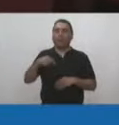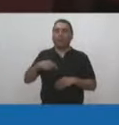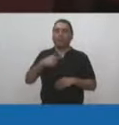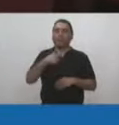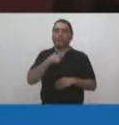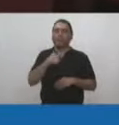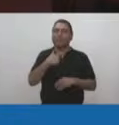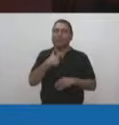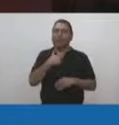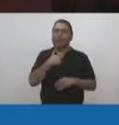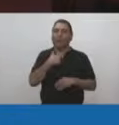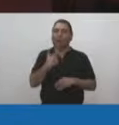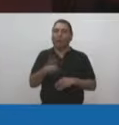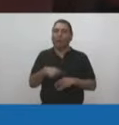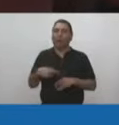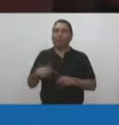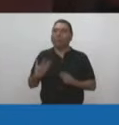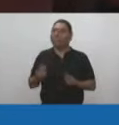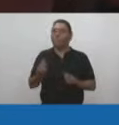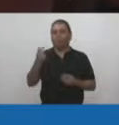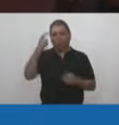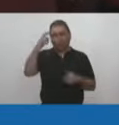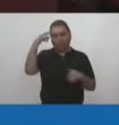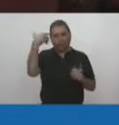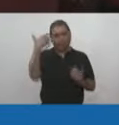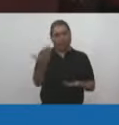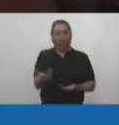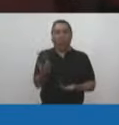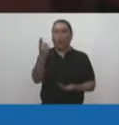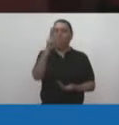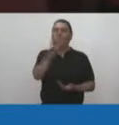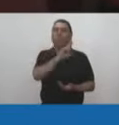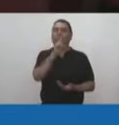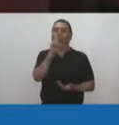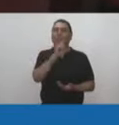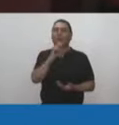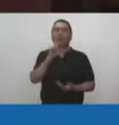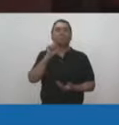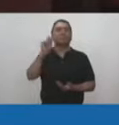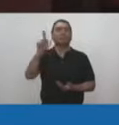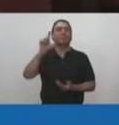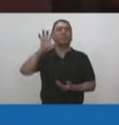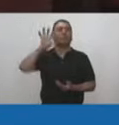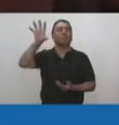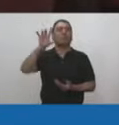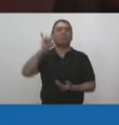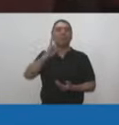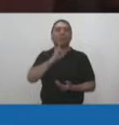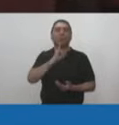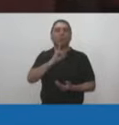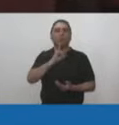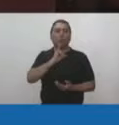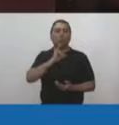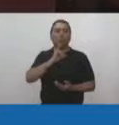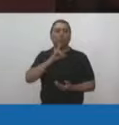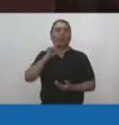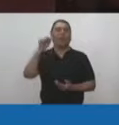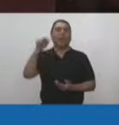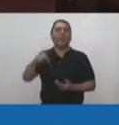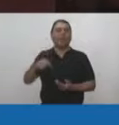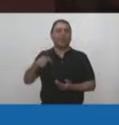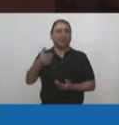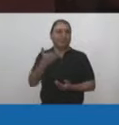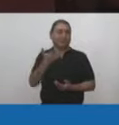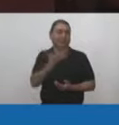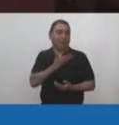más que los senadores. ¿Esto fue así antes del último aumento? Eso fue así, inclusive yo tengo una